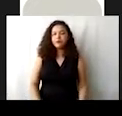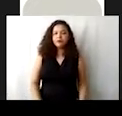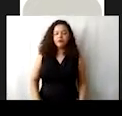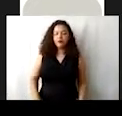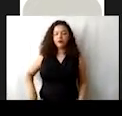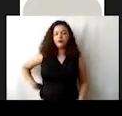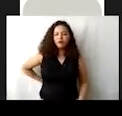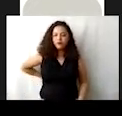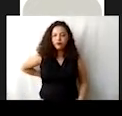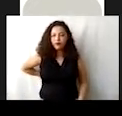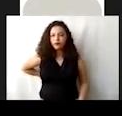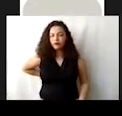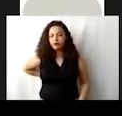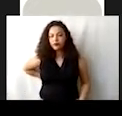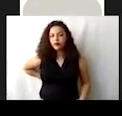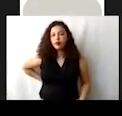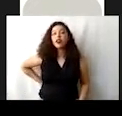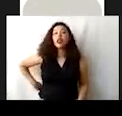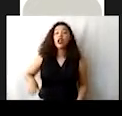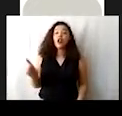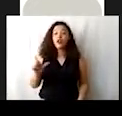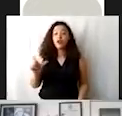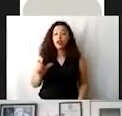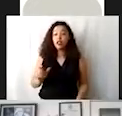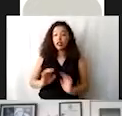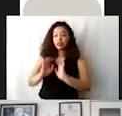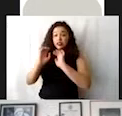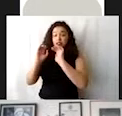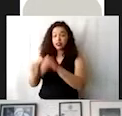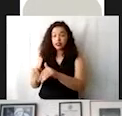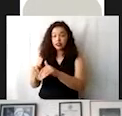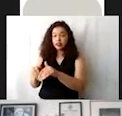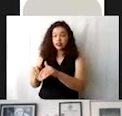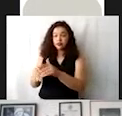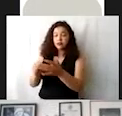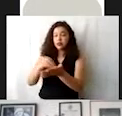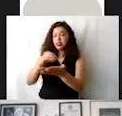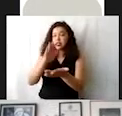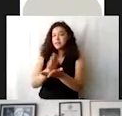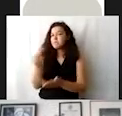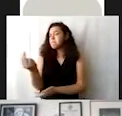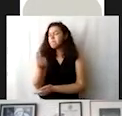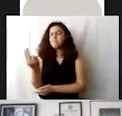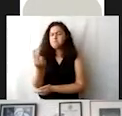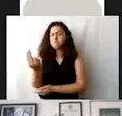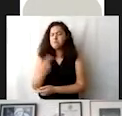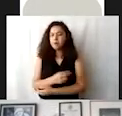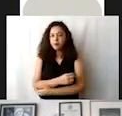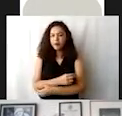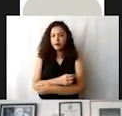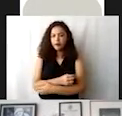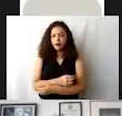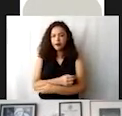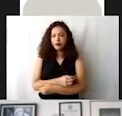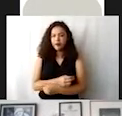Cuando es inscripción no es necesaria la cita para la inscripción de la persona moral, porque es